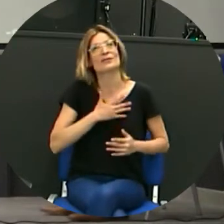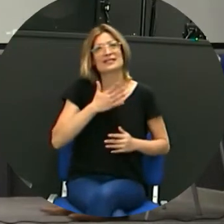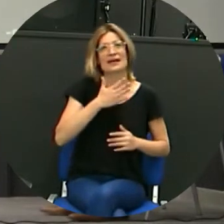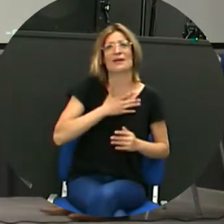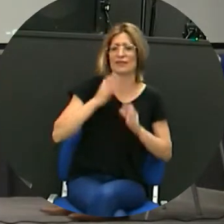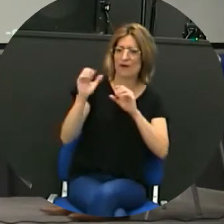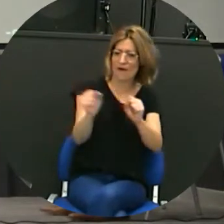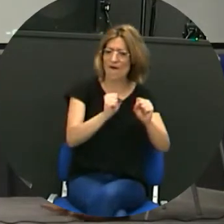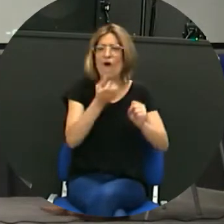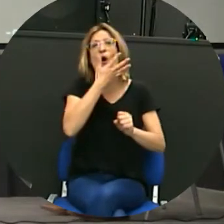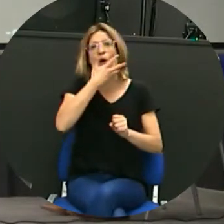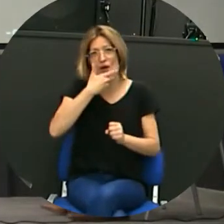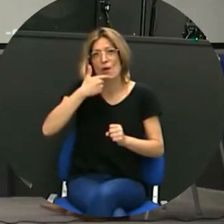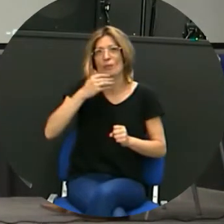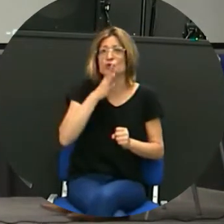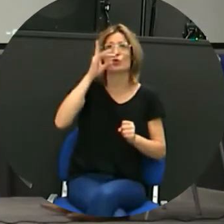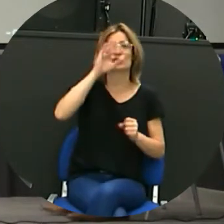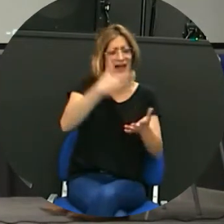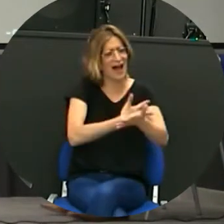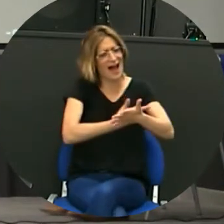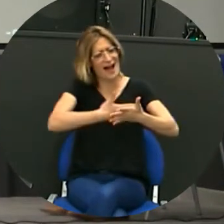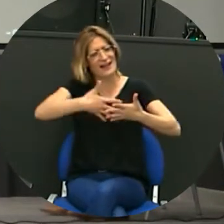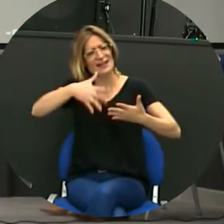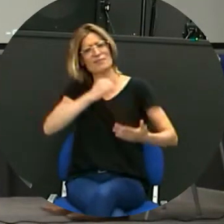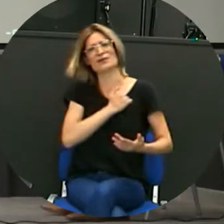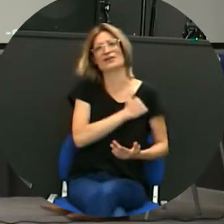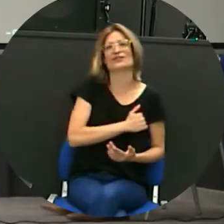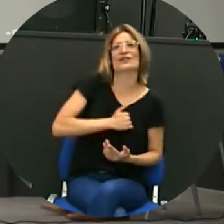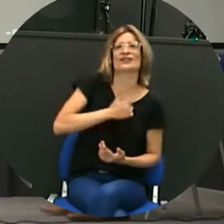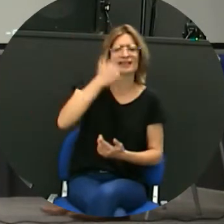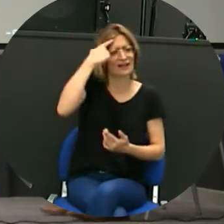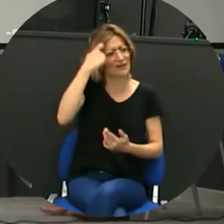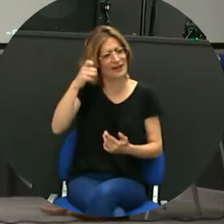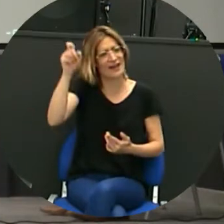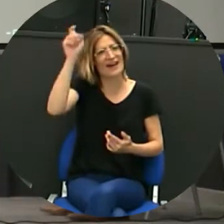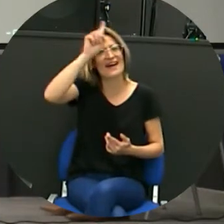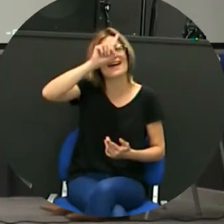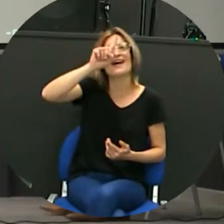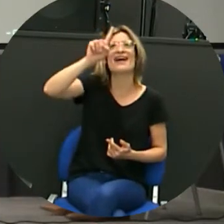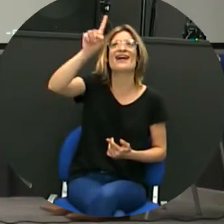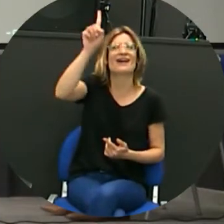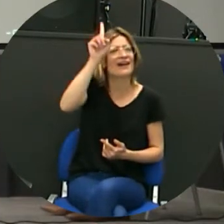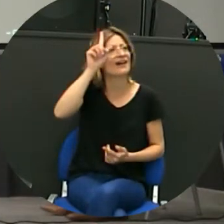Conozco a mi Salvador, por su sangre limpio yo soy, creo en